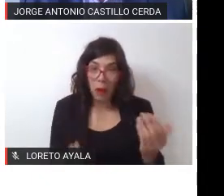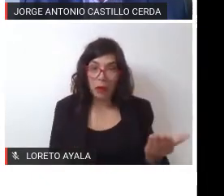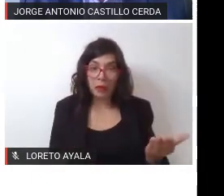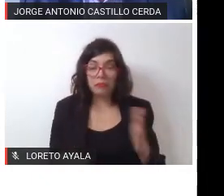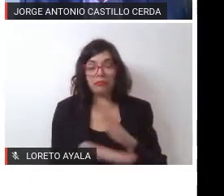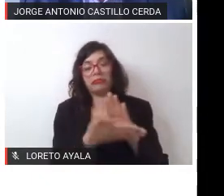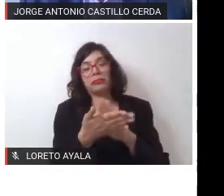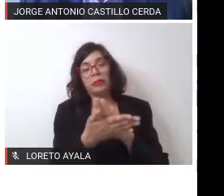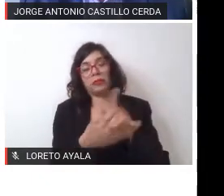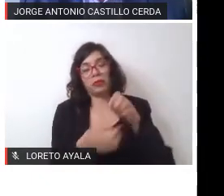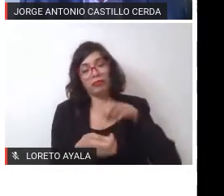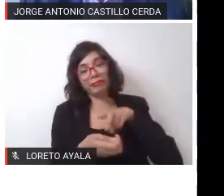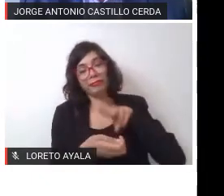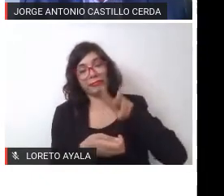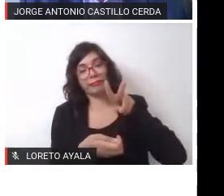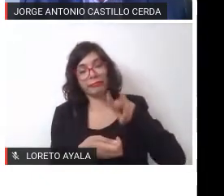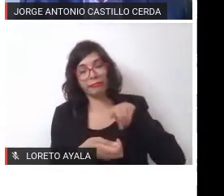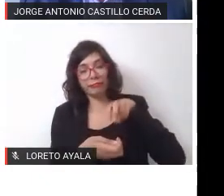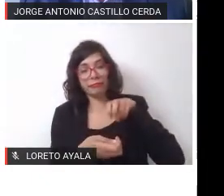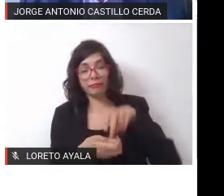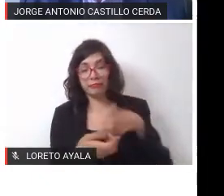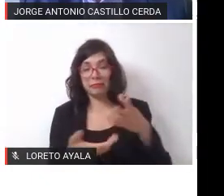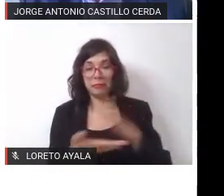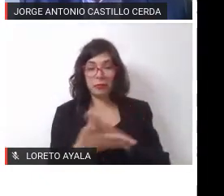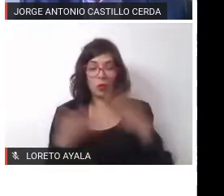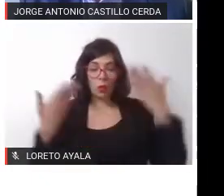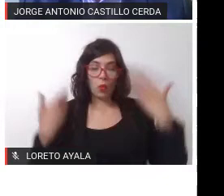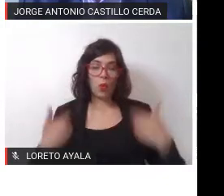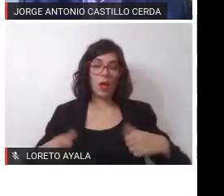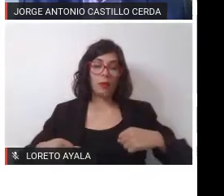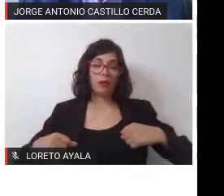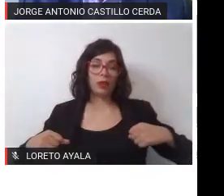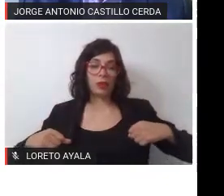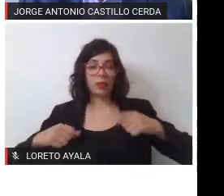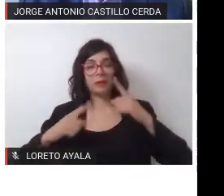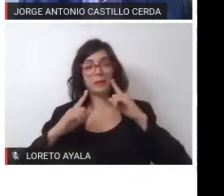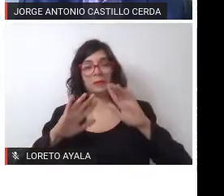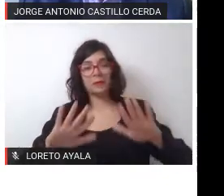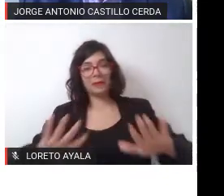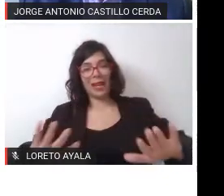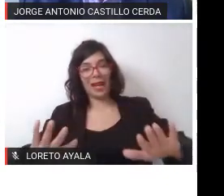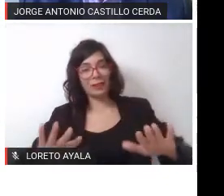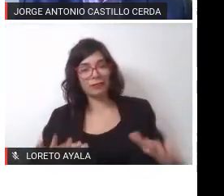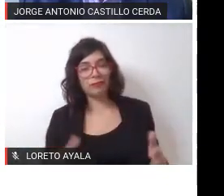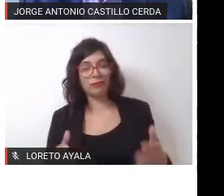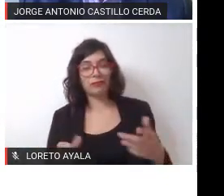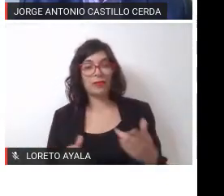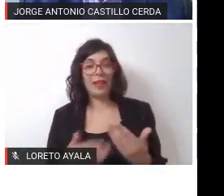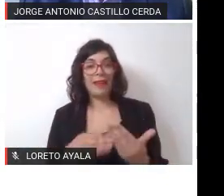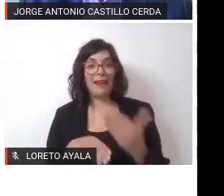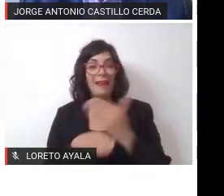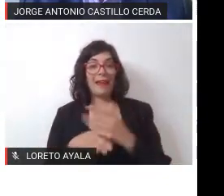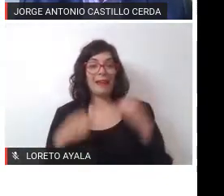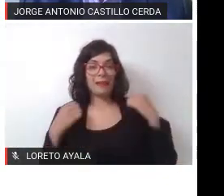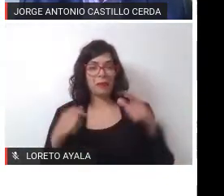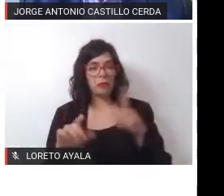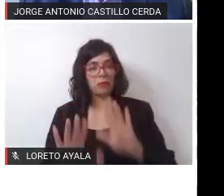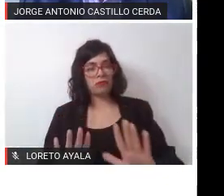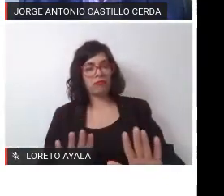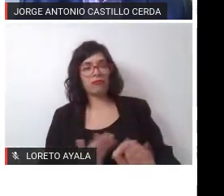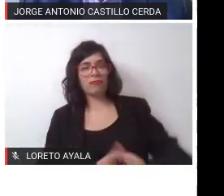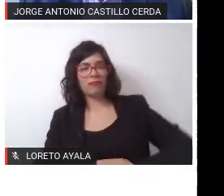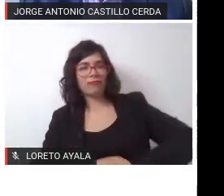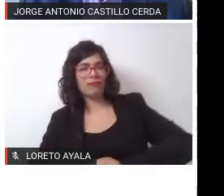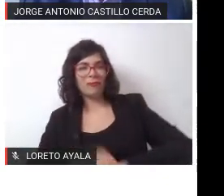hacer estiramientos de toda la musculatura, sobre todo antes de comenzar un ejercicio duro,